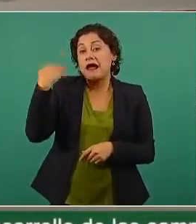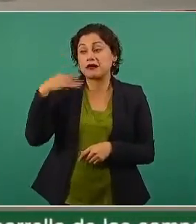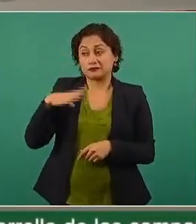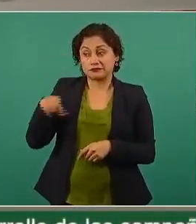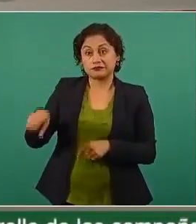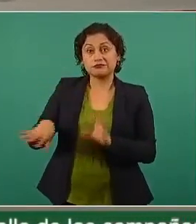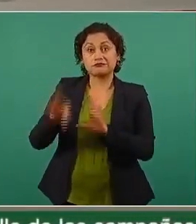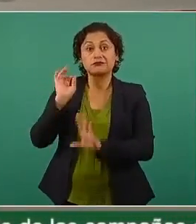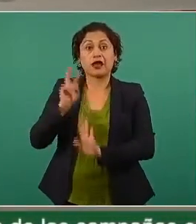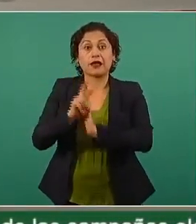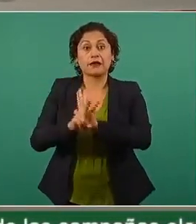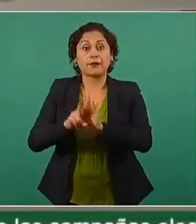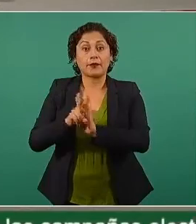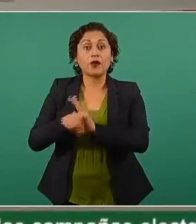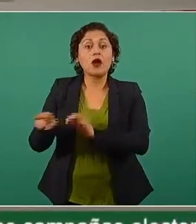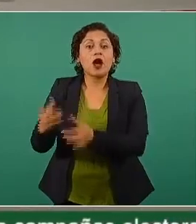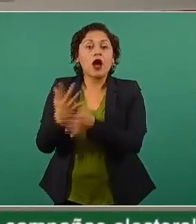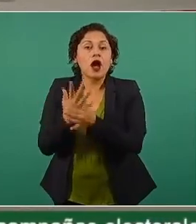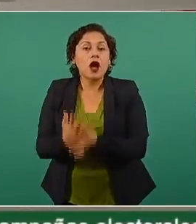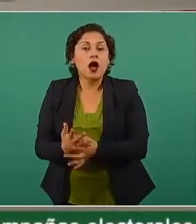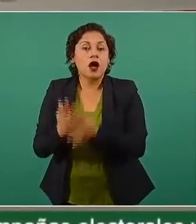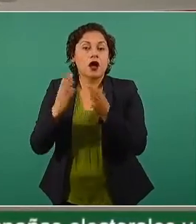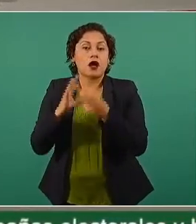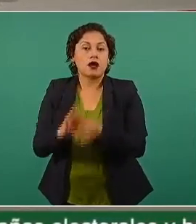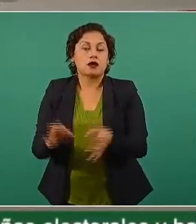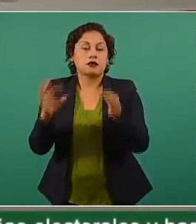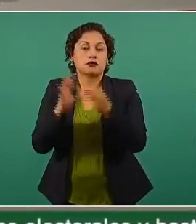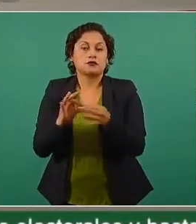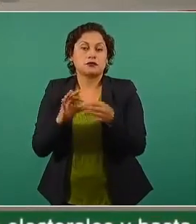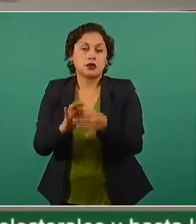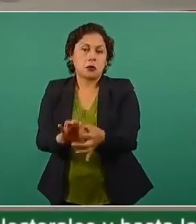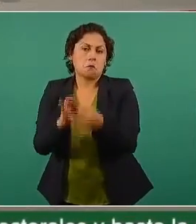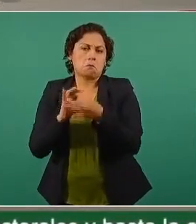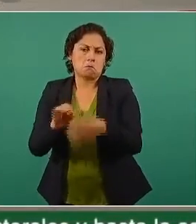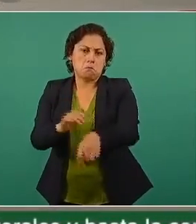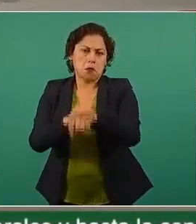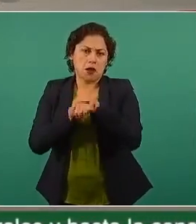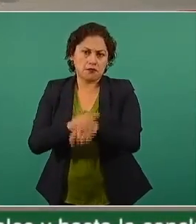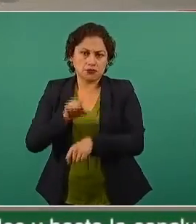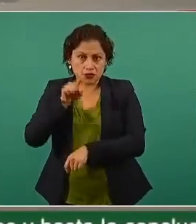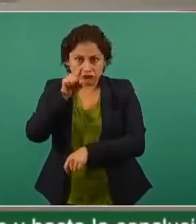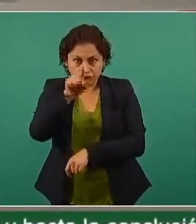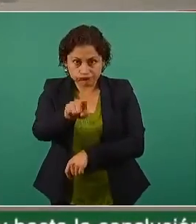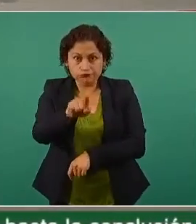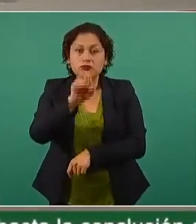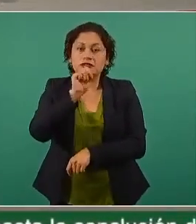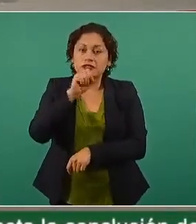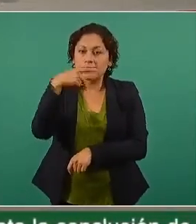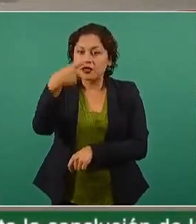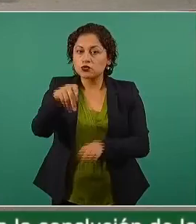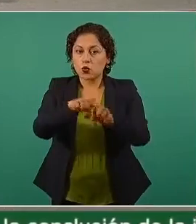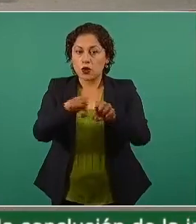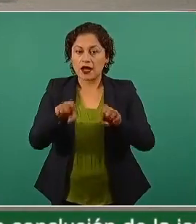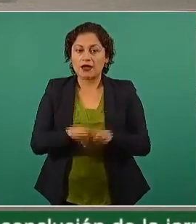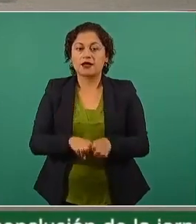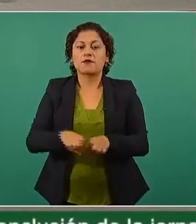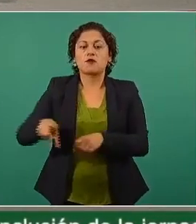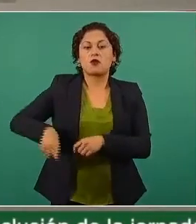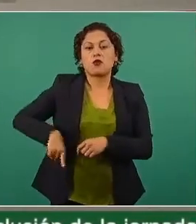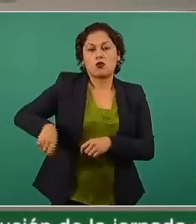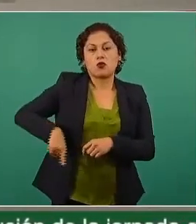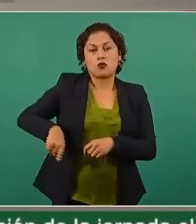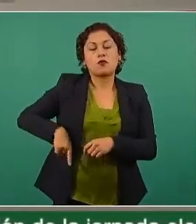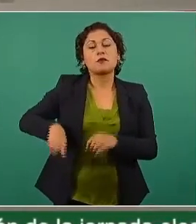la cual argumenta y presume la amistad que sostiene con usted y con gente de su gobierno, apoyándose en